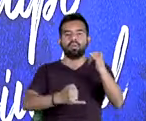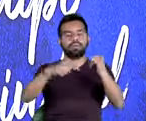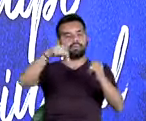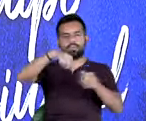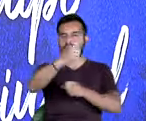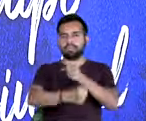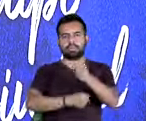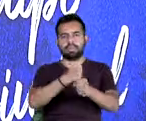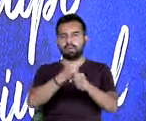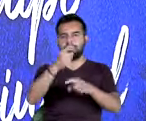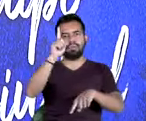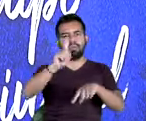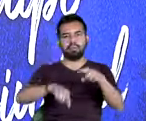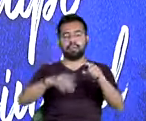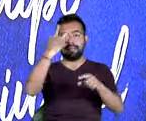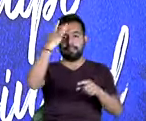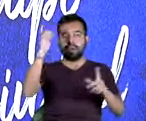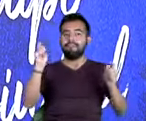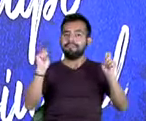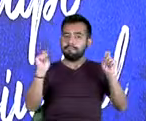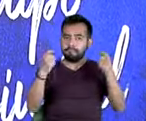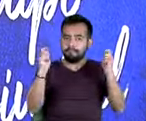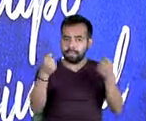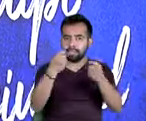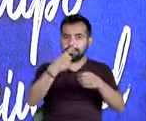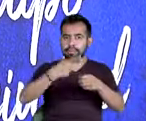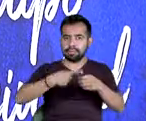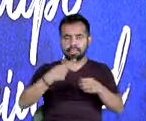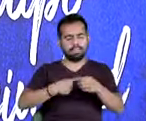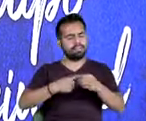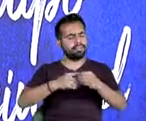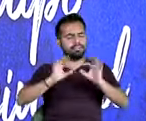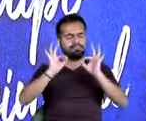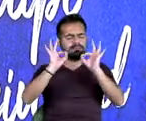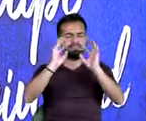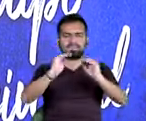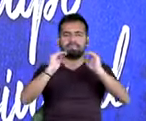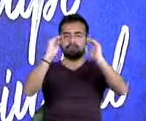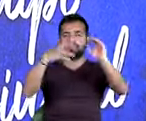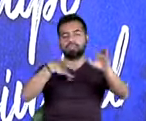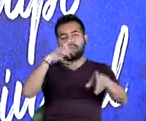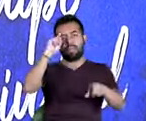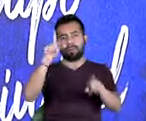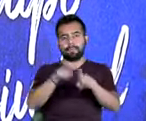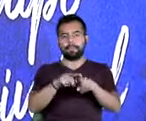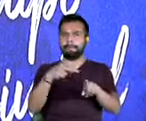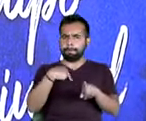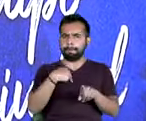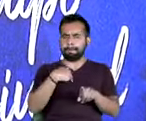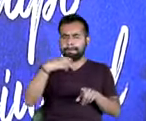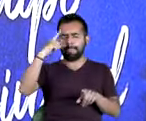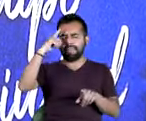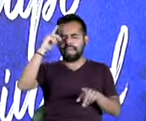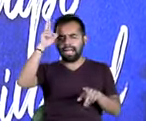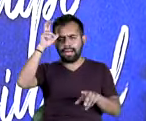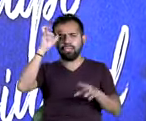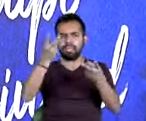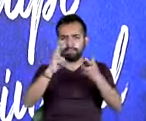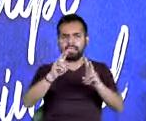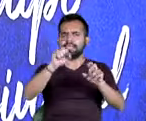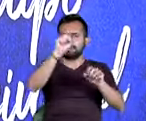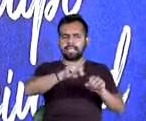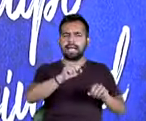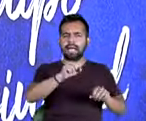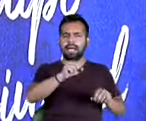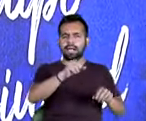año. Las fiestas de Quito son una fecha emblemática y me he puesto de acuerdo. Yo creo que hay buena voluntad de las partes, digámoslo también, hay buena voluntad de